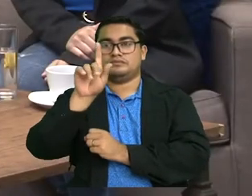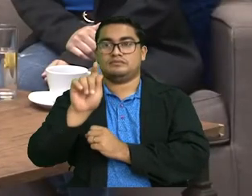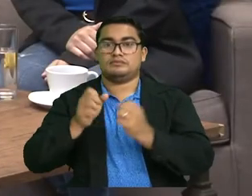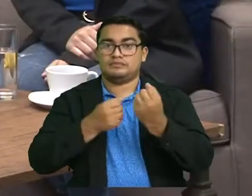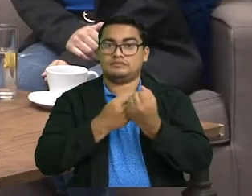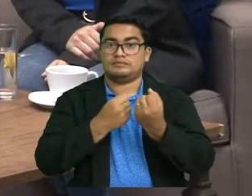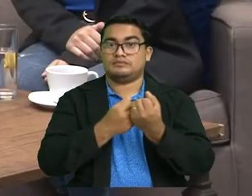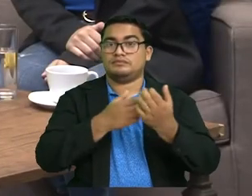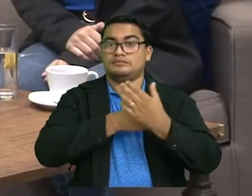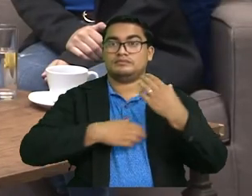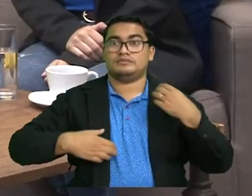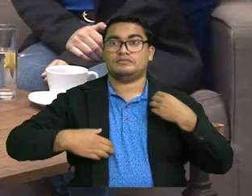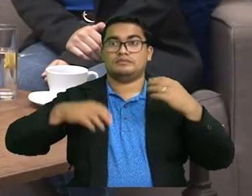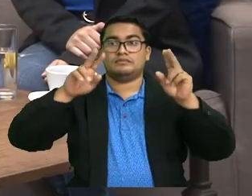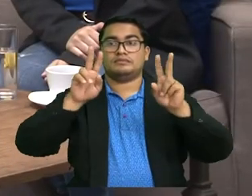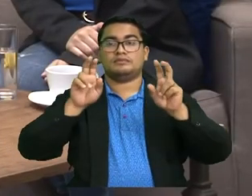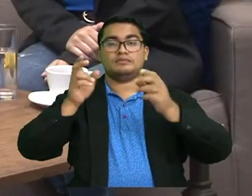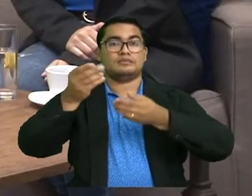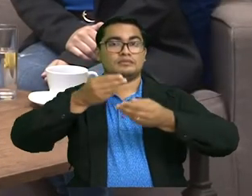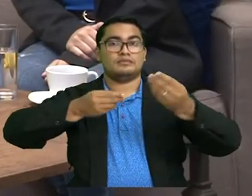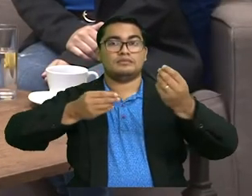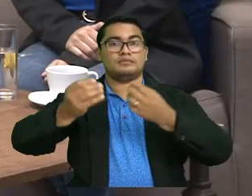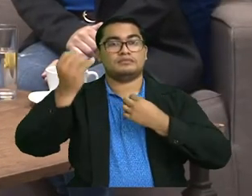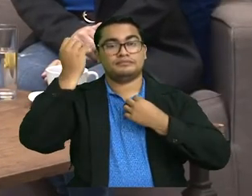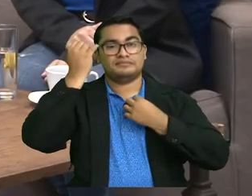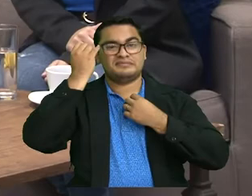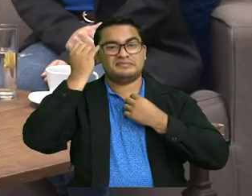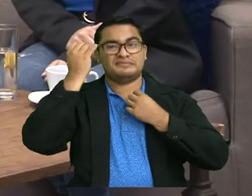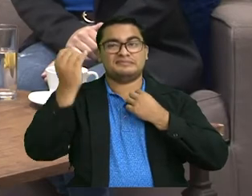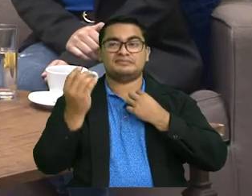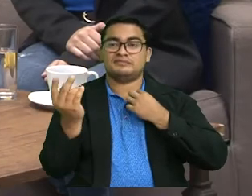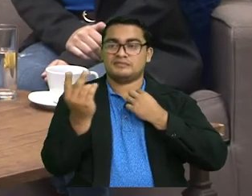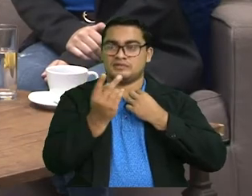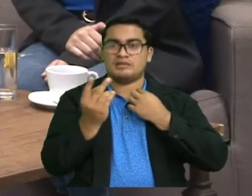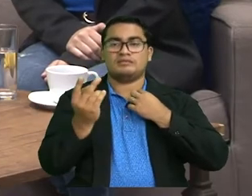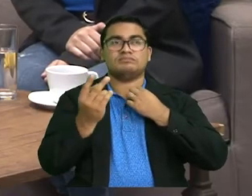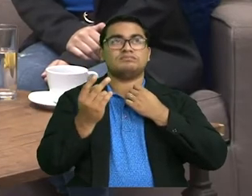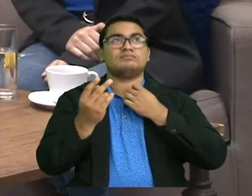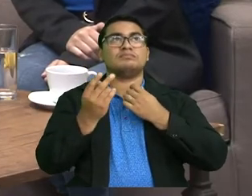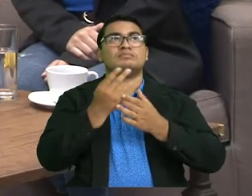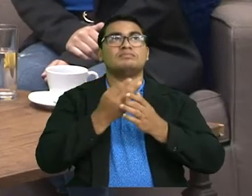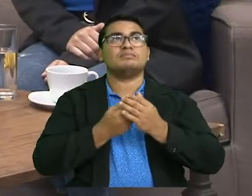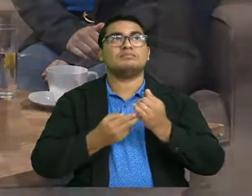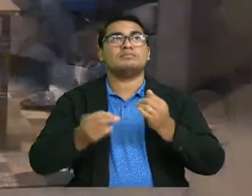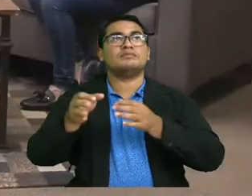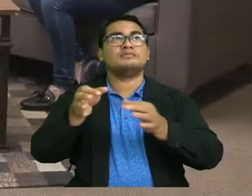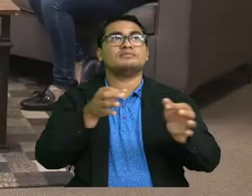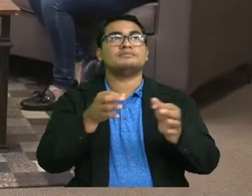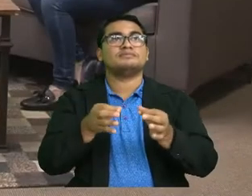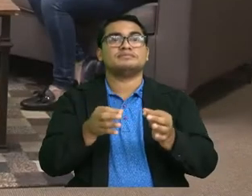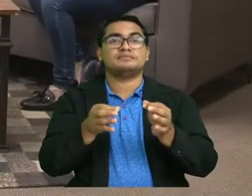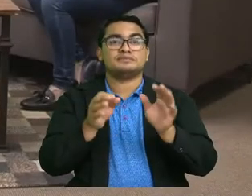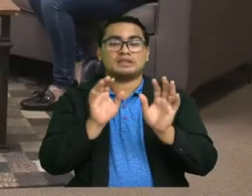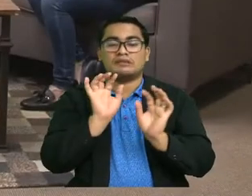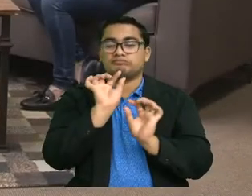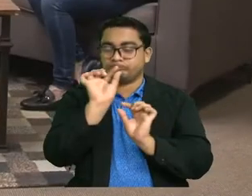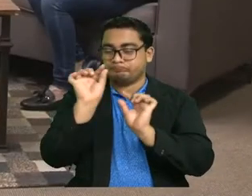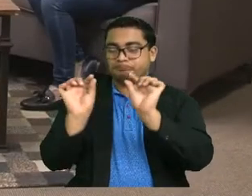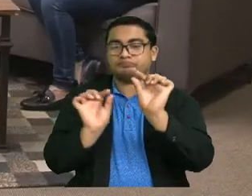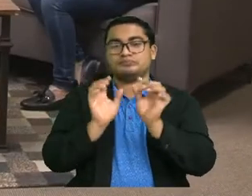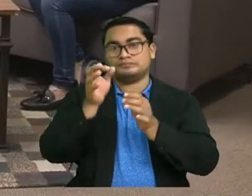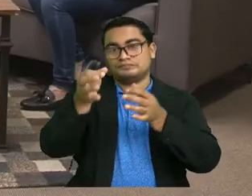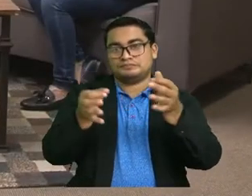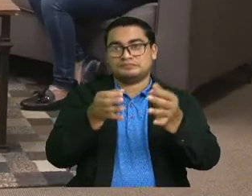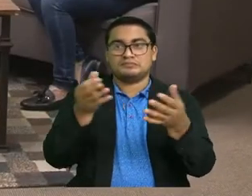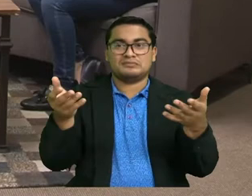para temas de economía creativa y naranja, pues ambos dándonos unas pinceladas, ¿no? Porque al final son pinceladas, siempre terminan